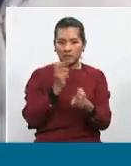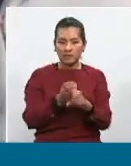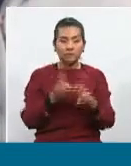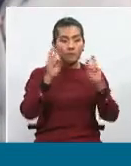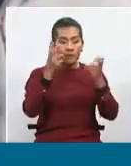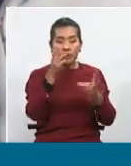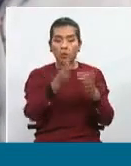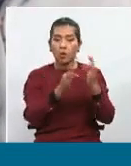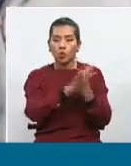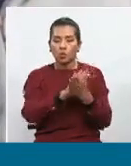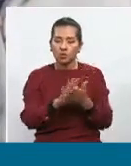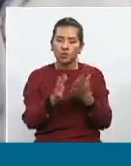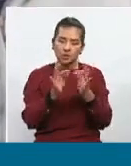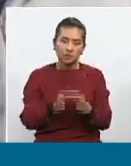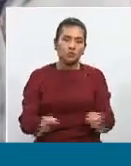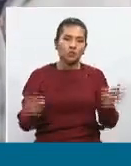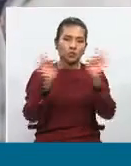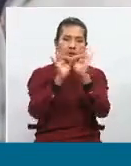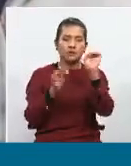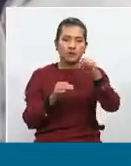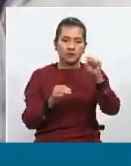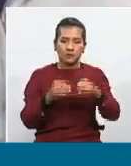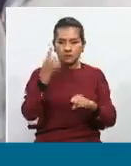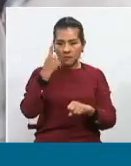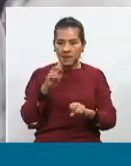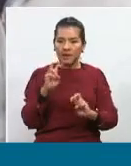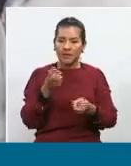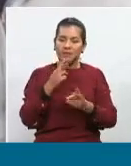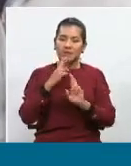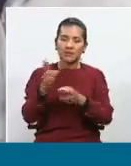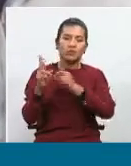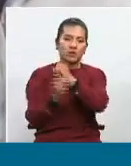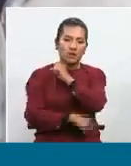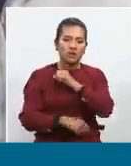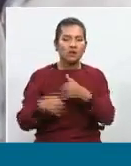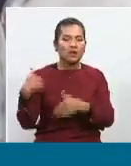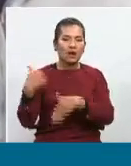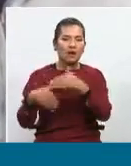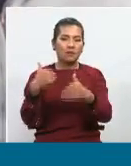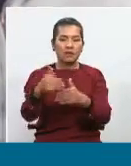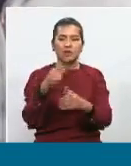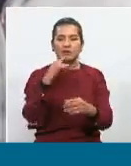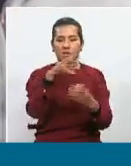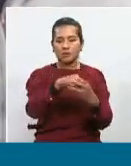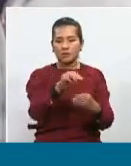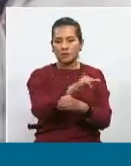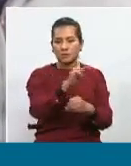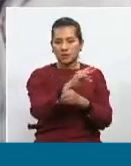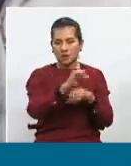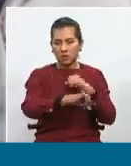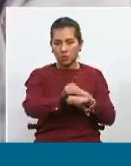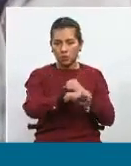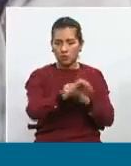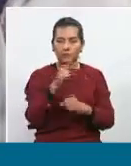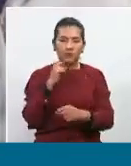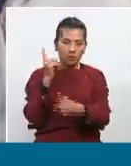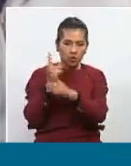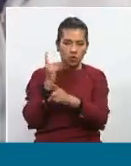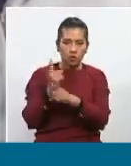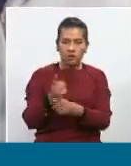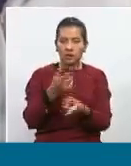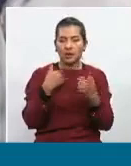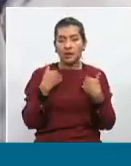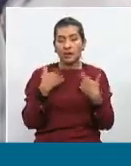elemento fundamental para que se dictamine una sentencia, para que existan esos avances desde el Ministerio Público, que como usted lo menciona, tiene sus